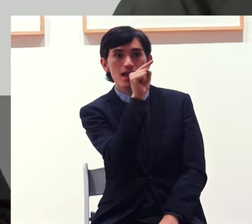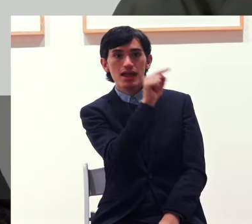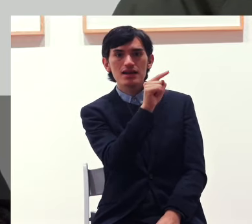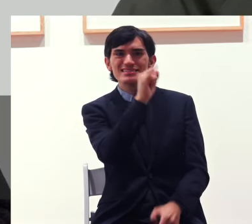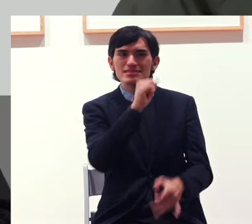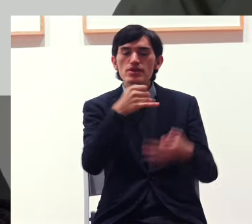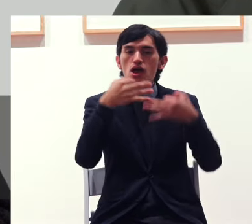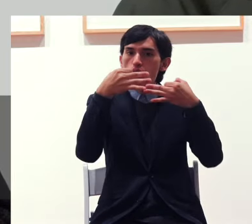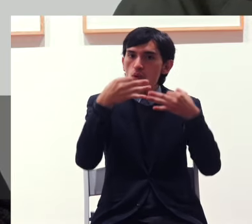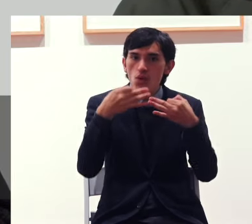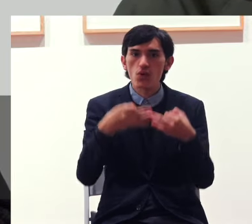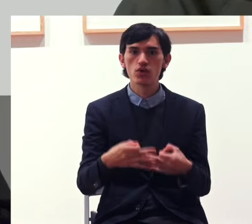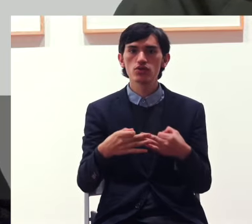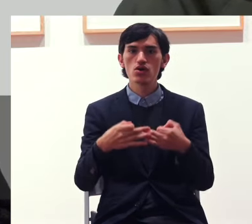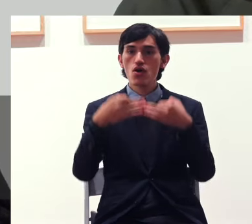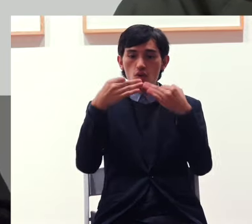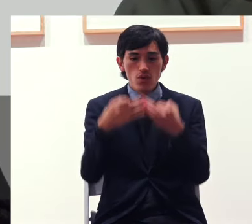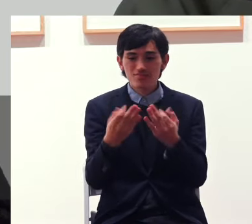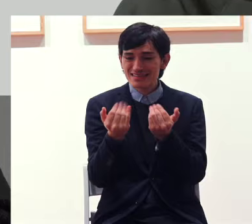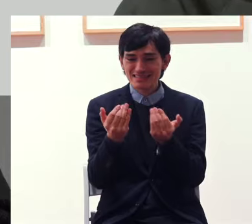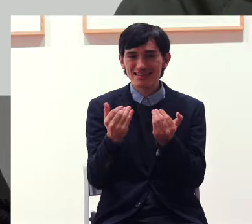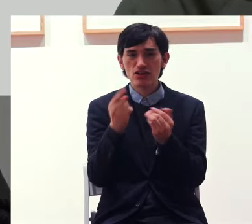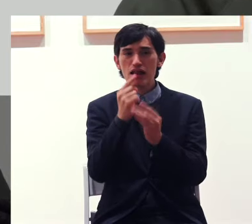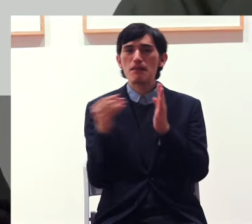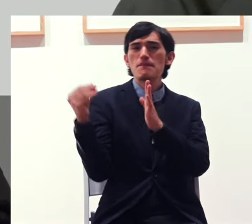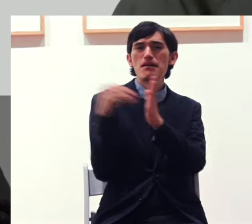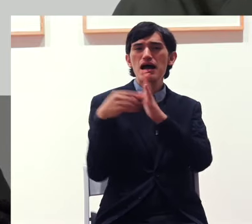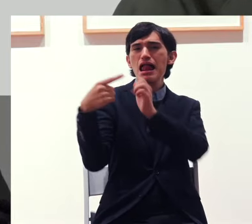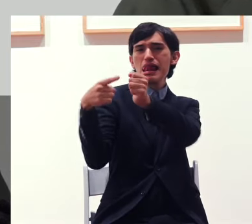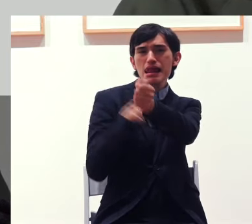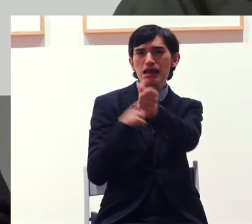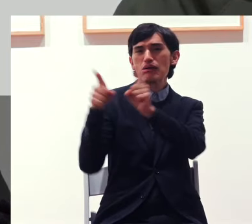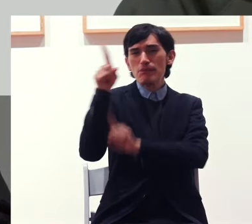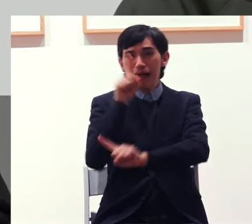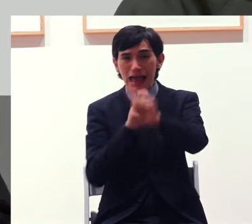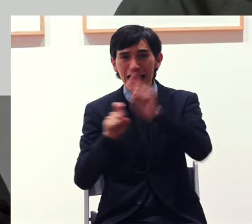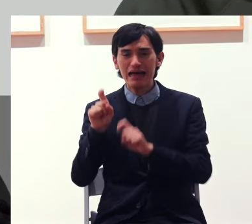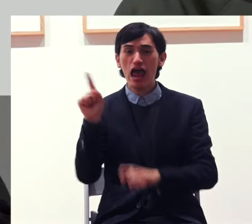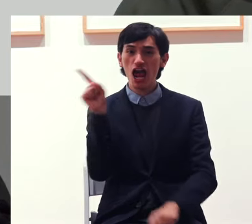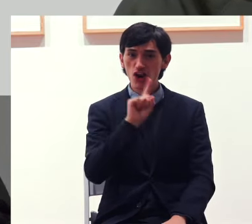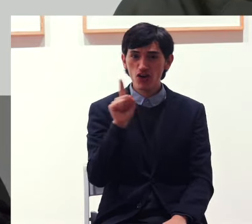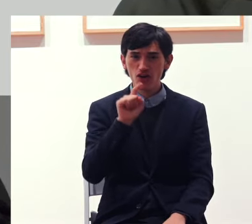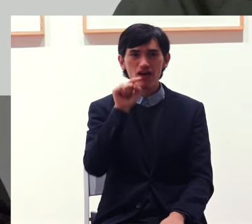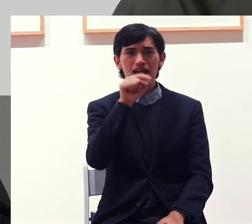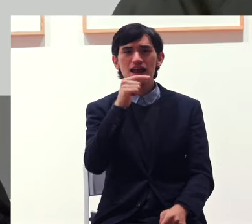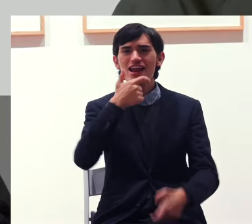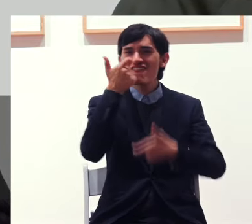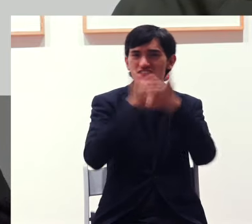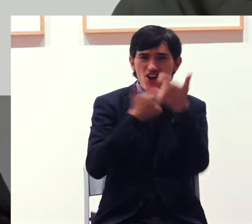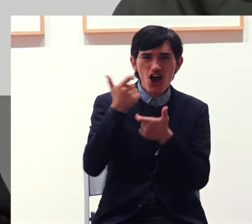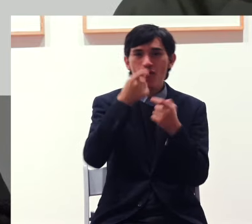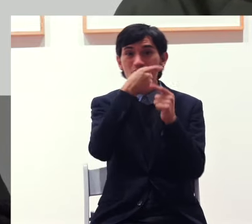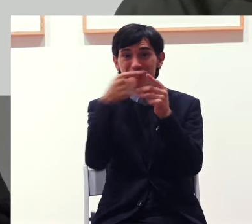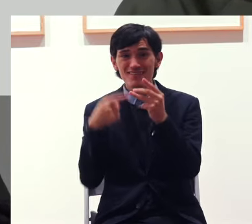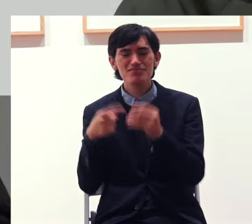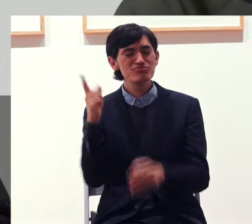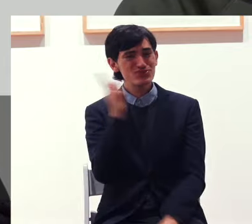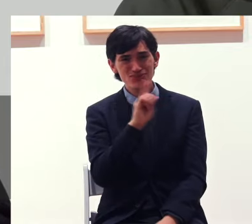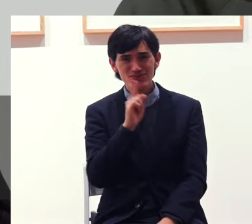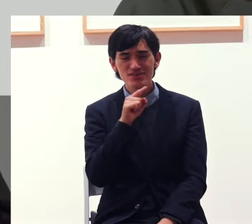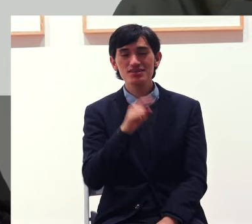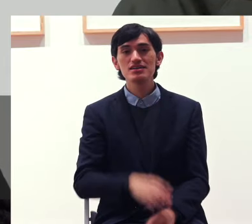una persona que siempre va a lo justo, a lo justo, a lo justo y lo necesario, no va más allá, no hay guirnaldas, no hay chayas,